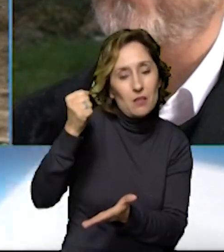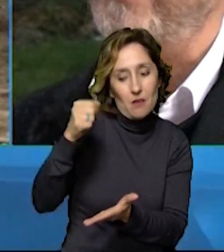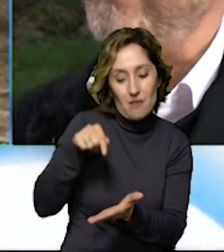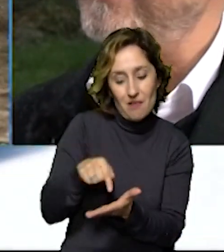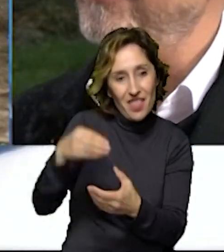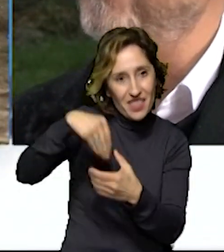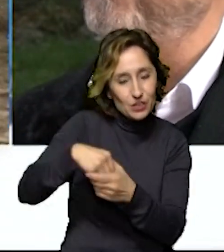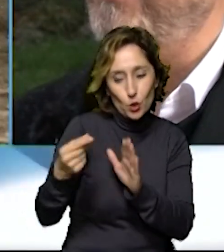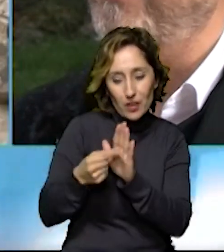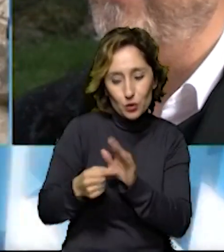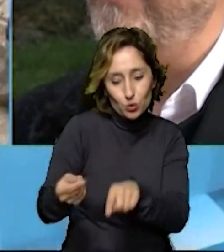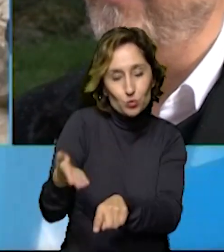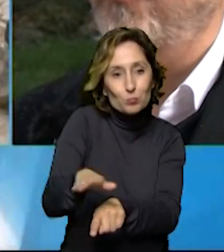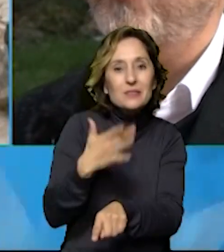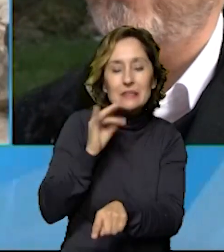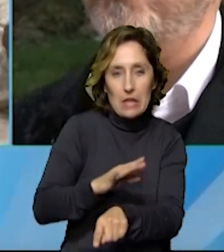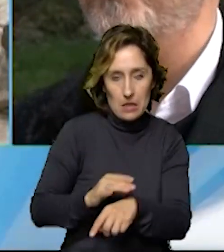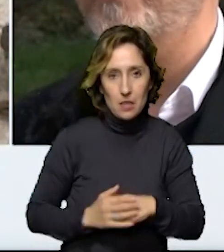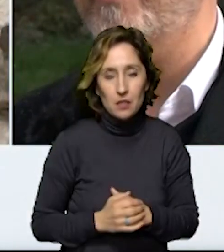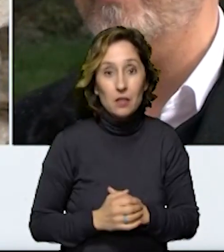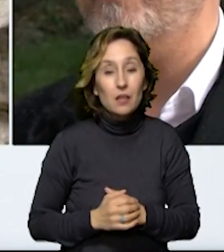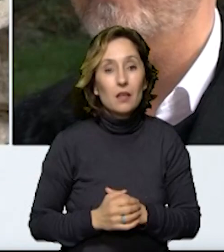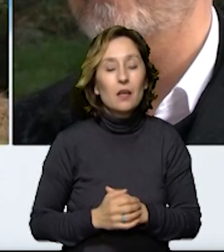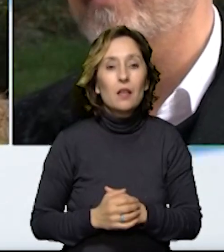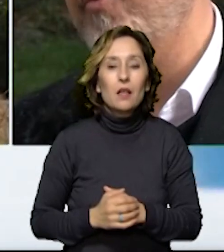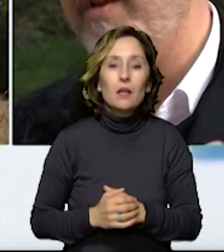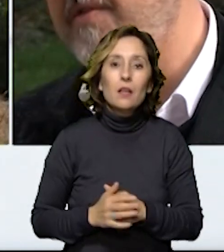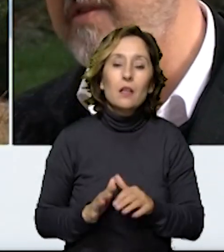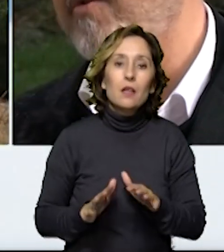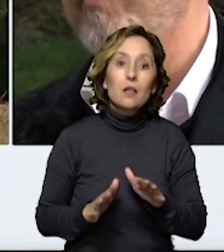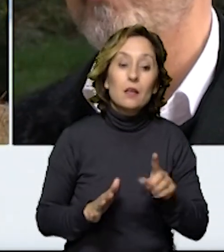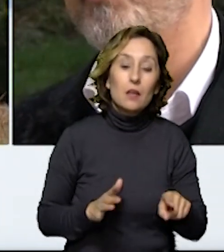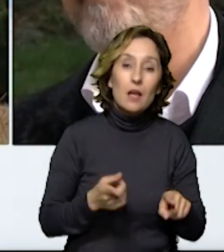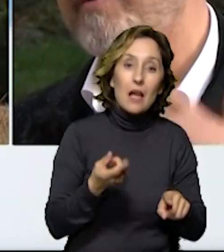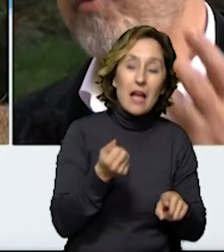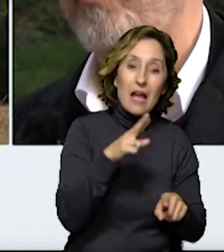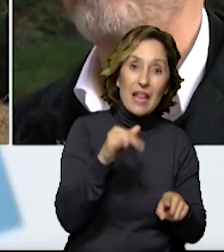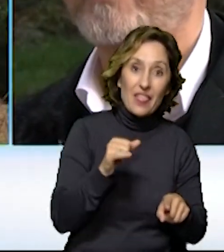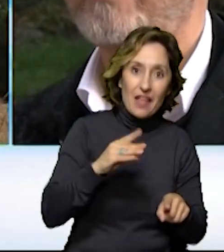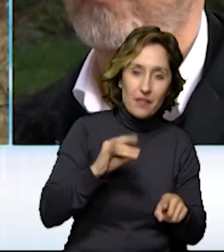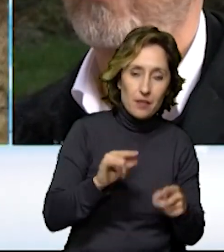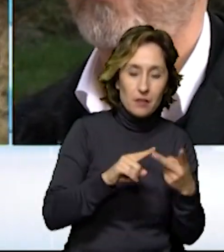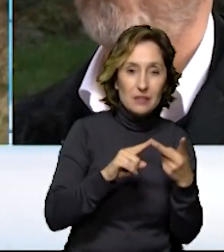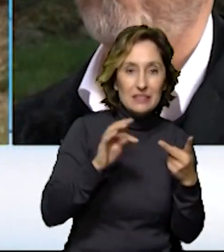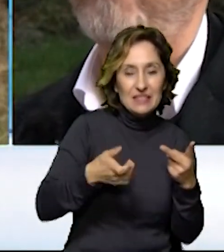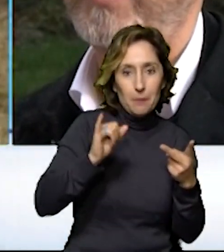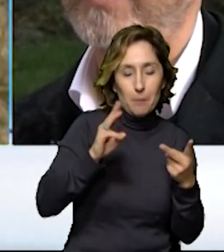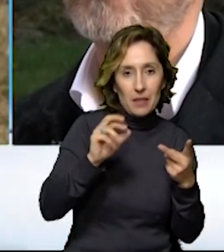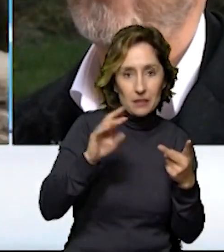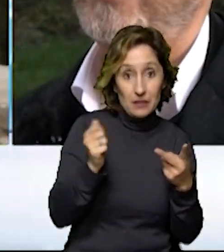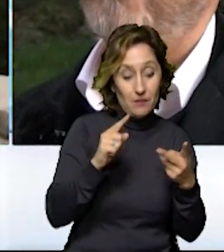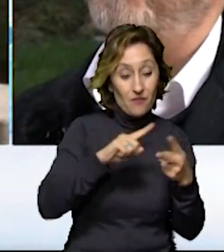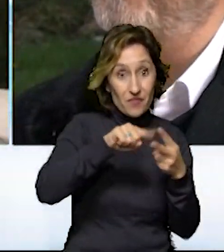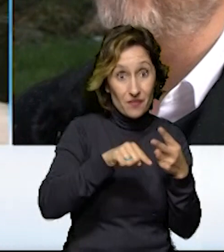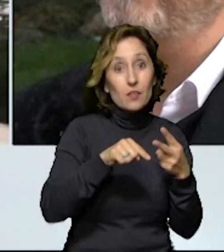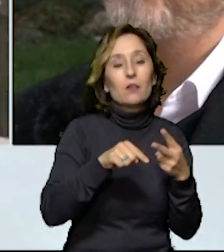datos. Y en algunos casos, tanto Aranzadi como Chimparta pudieron contactar con familiares,